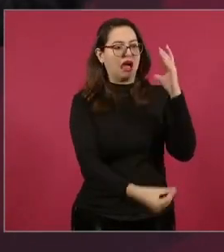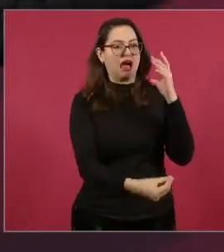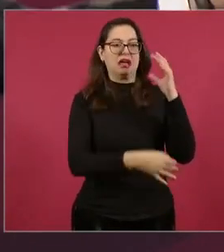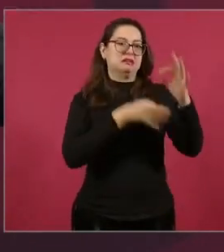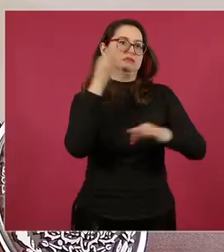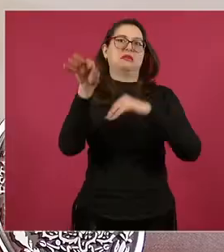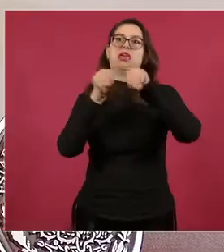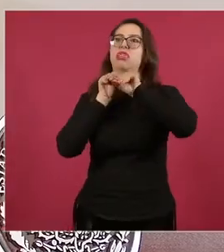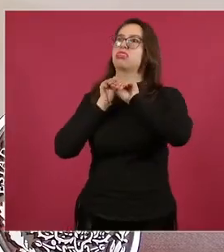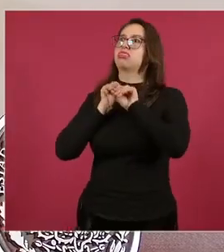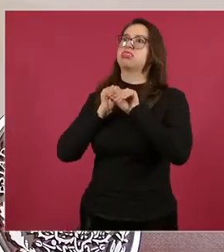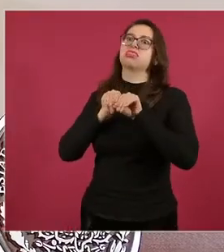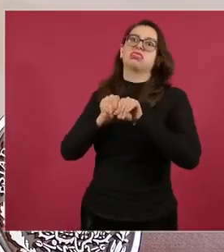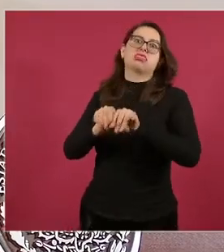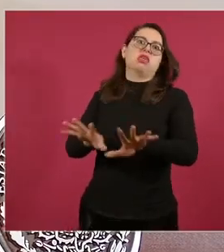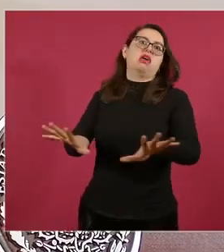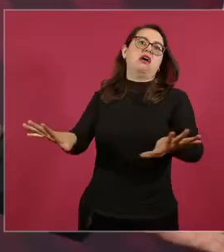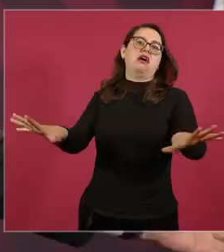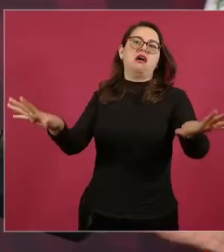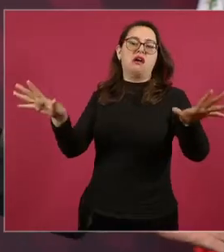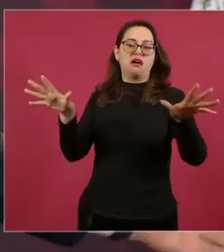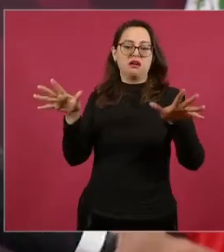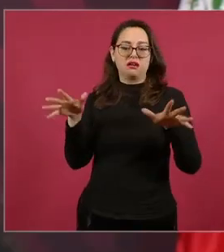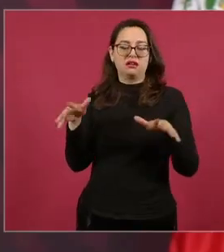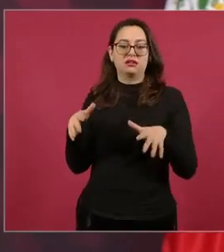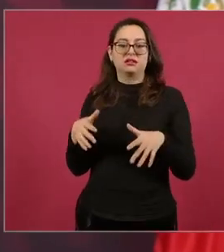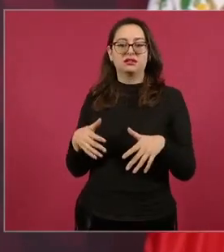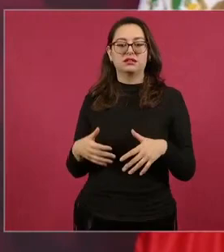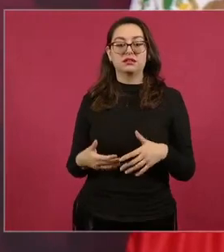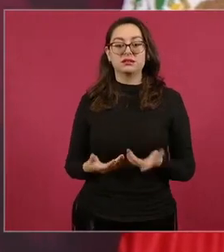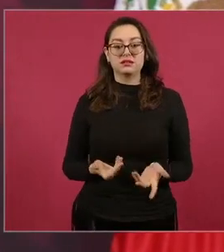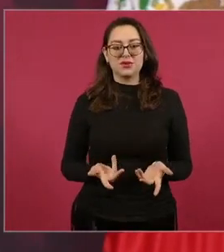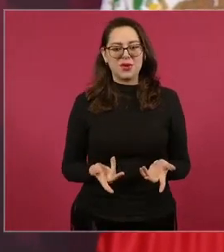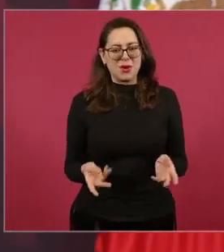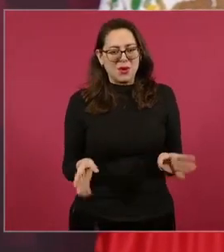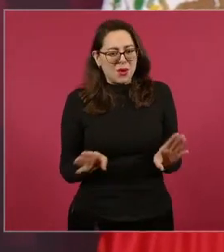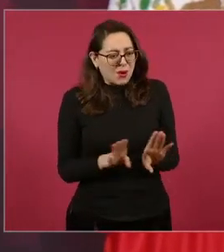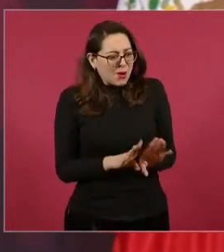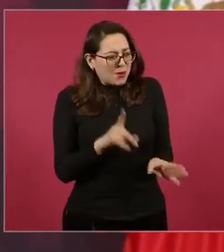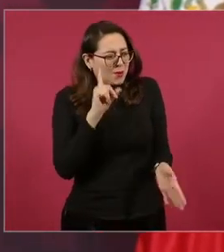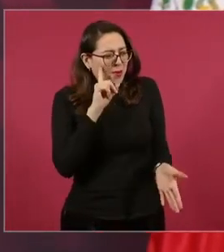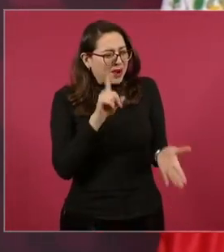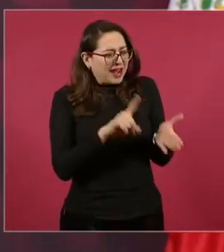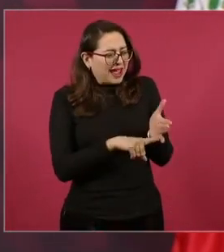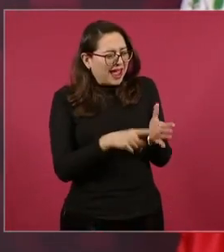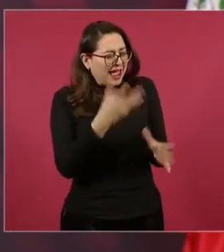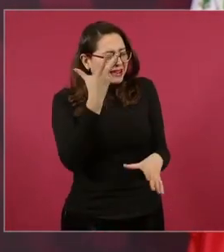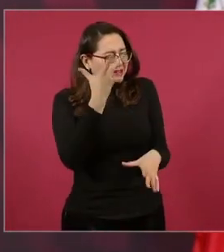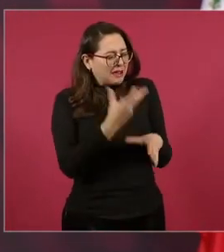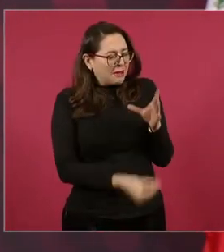¿Cómo? Que se escapó por un túnel,